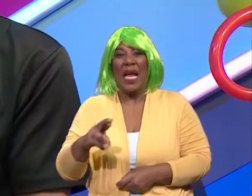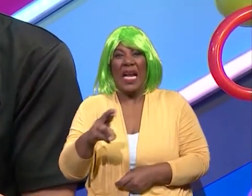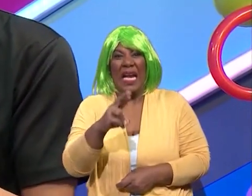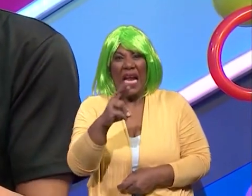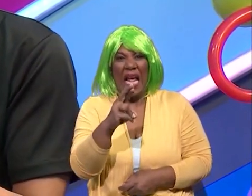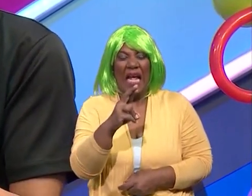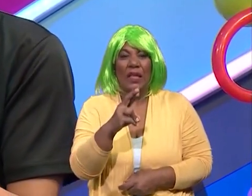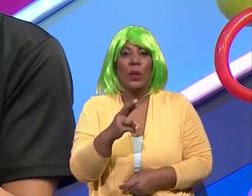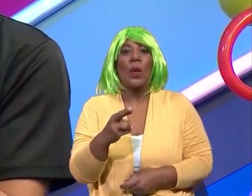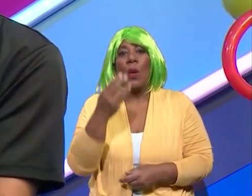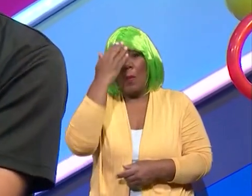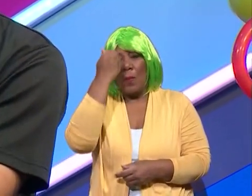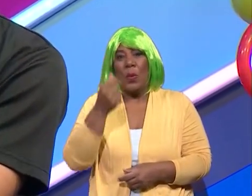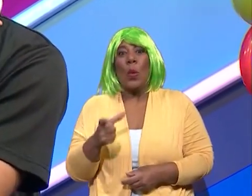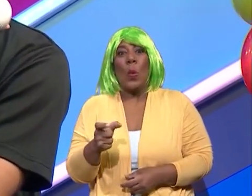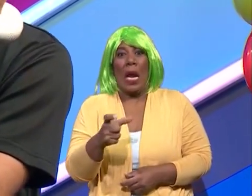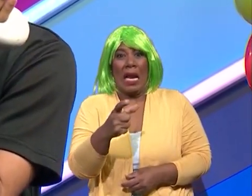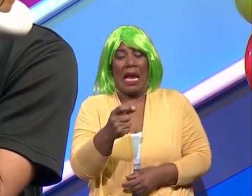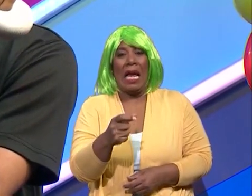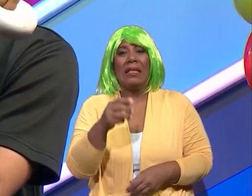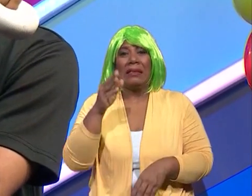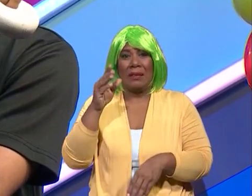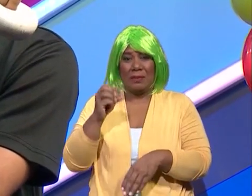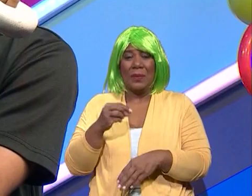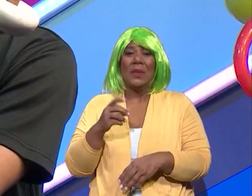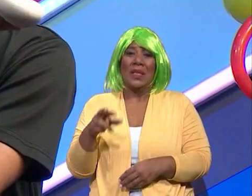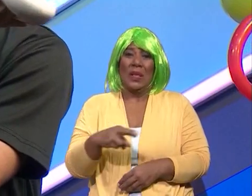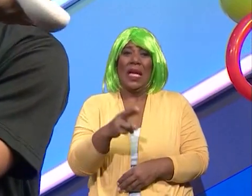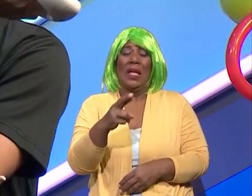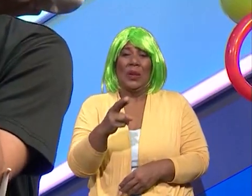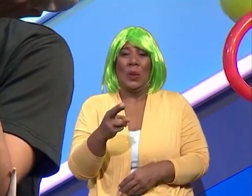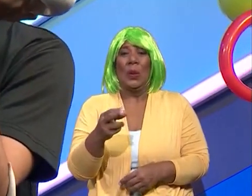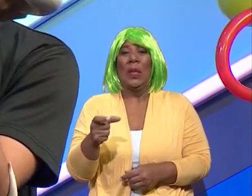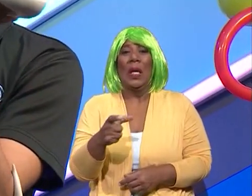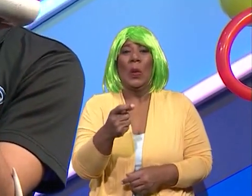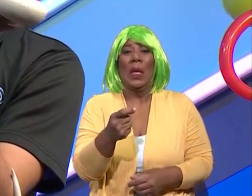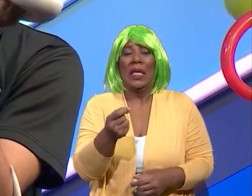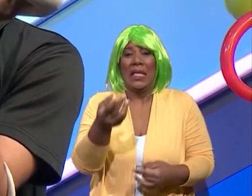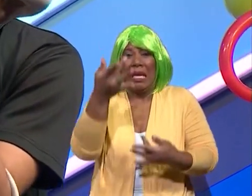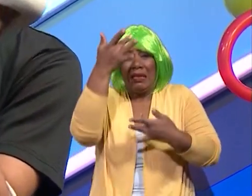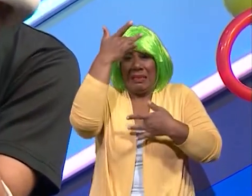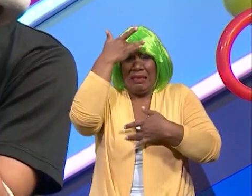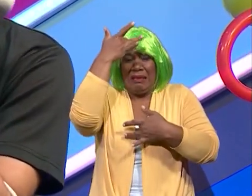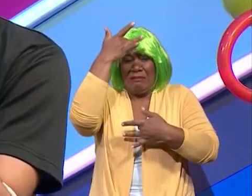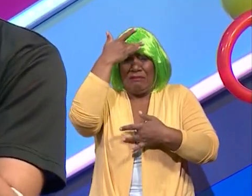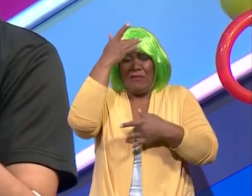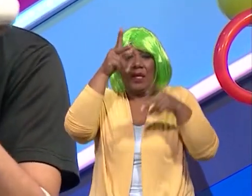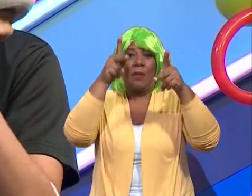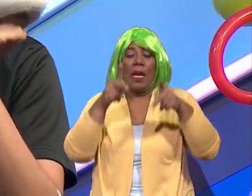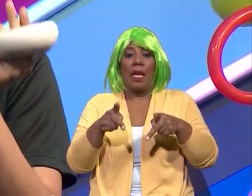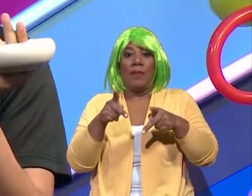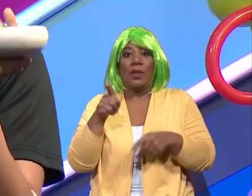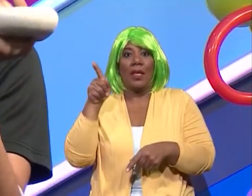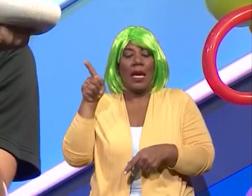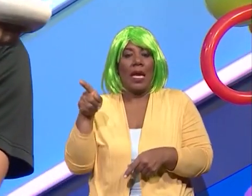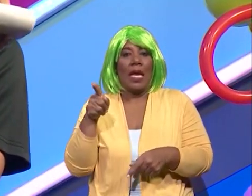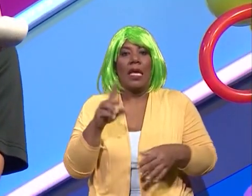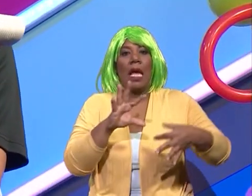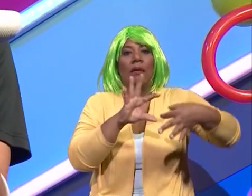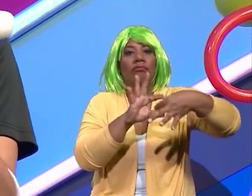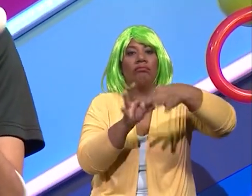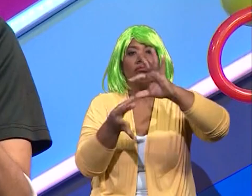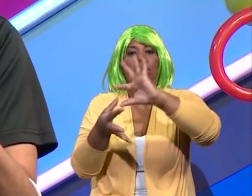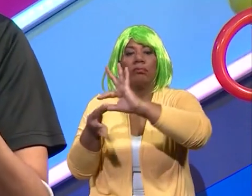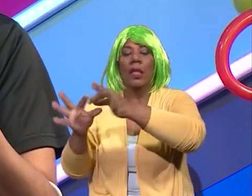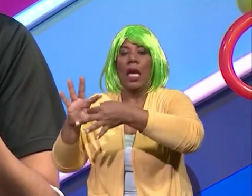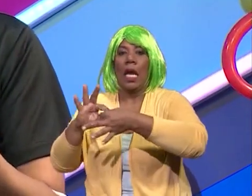roedores causan enfermedades. ¿Y cucarachas también? También. También las cucarachas. Entonces, el roedor se come a las cucarachas y ellas se comen a los roedores. Así mismo. Todo es un ciclo. Y